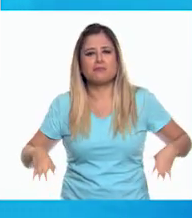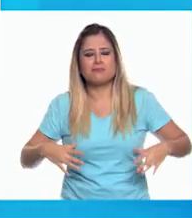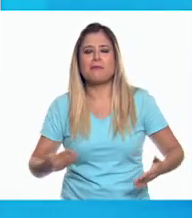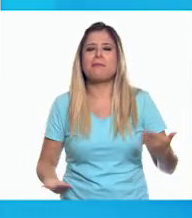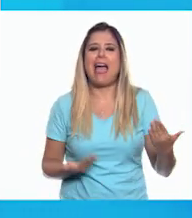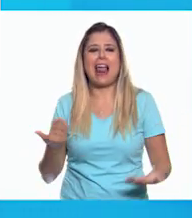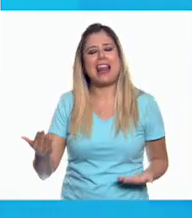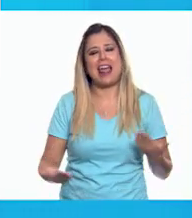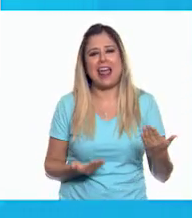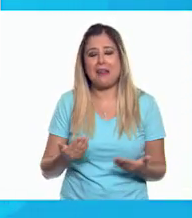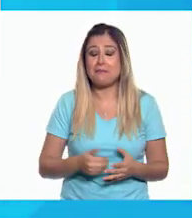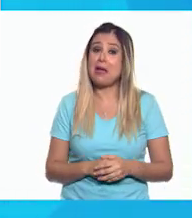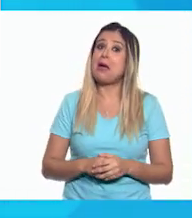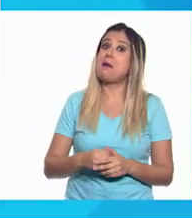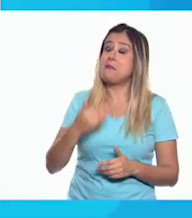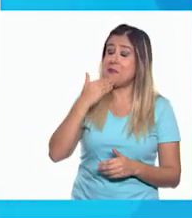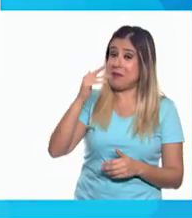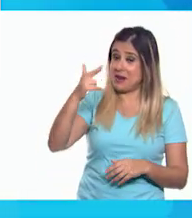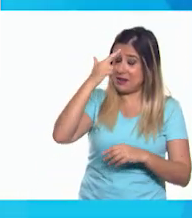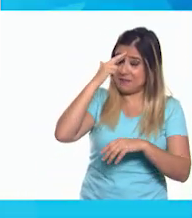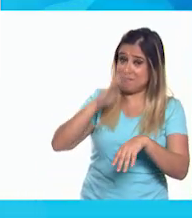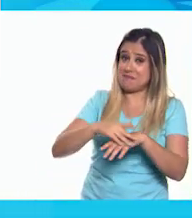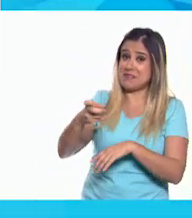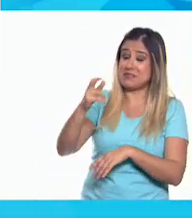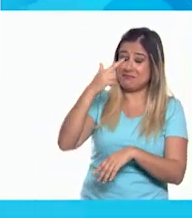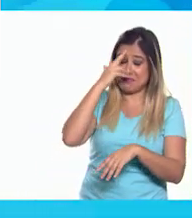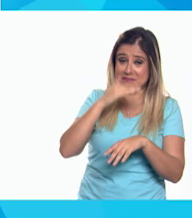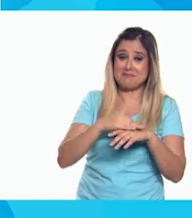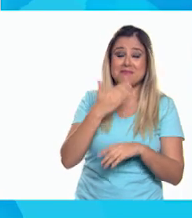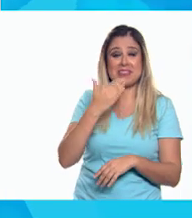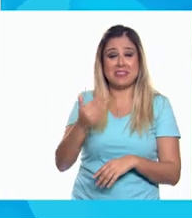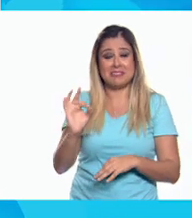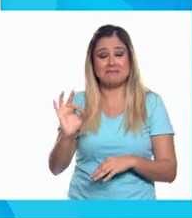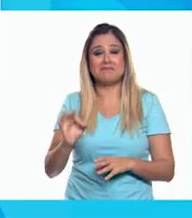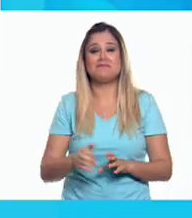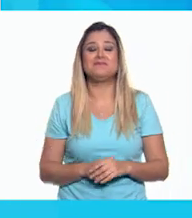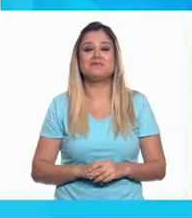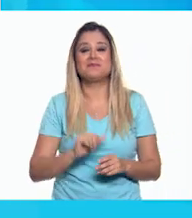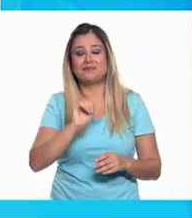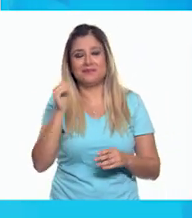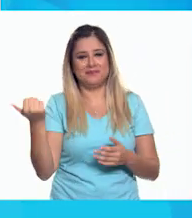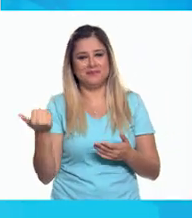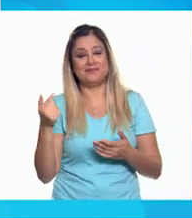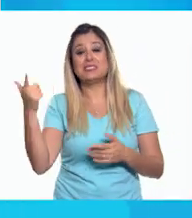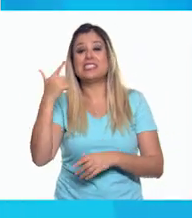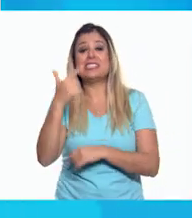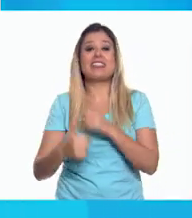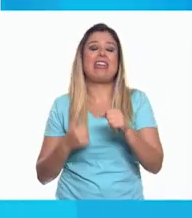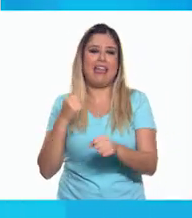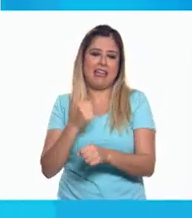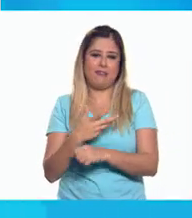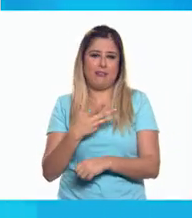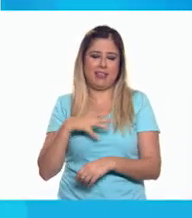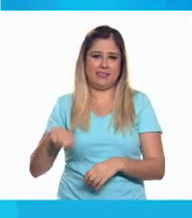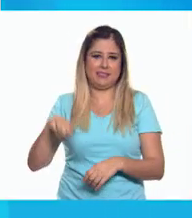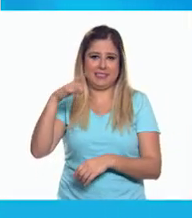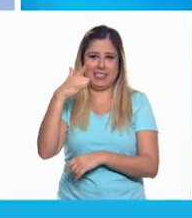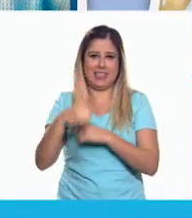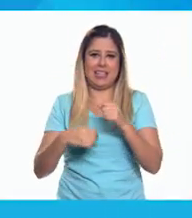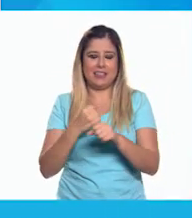bailable. Mira qué bien te acuerdas de eso, Leni. Qué sí, buen claro detalle. Que sí. ¿Traes más? Ahí tenía 7 años, vamos a ver otra